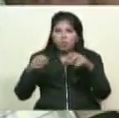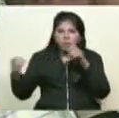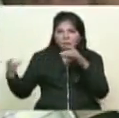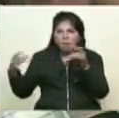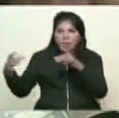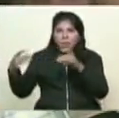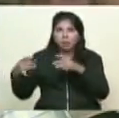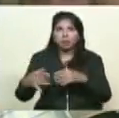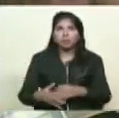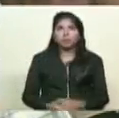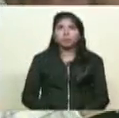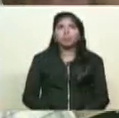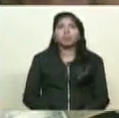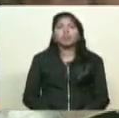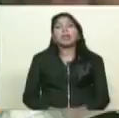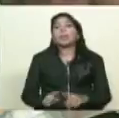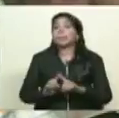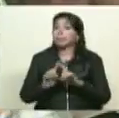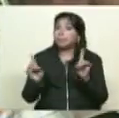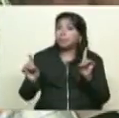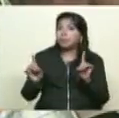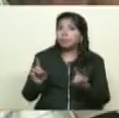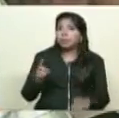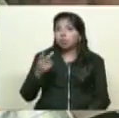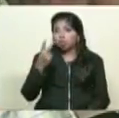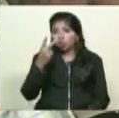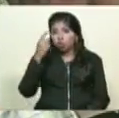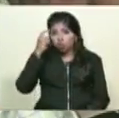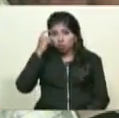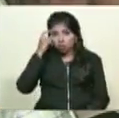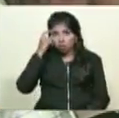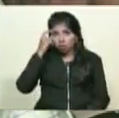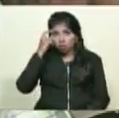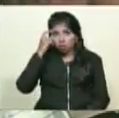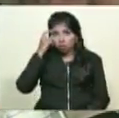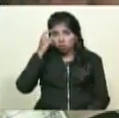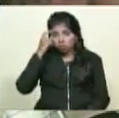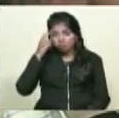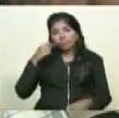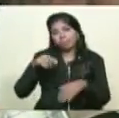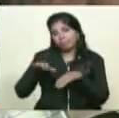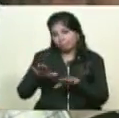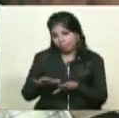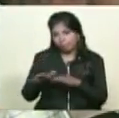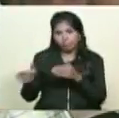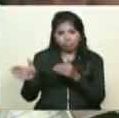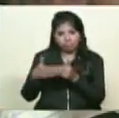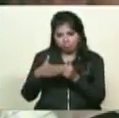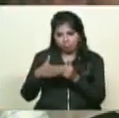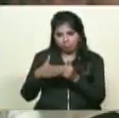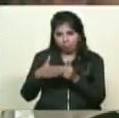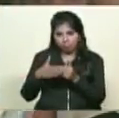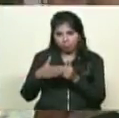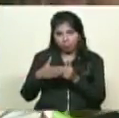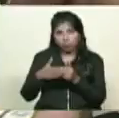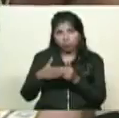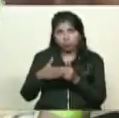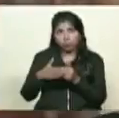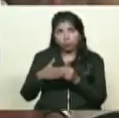embargo, durante todo ese tiempo, solo dos días, señor presidente, separaron las actividades en Laboratorios Valmorca, y